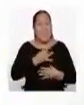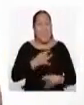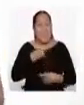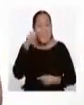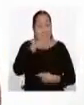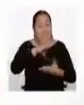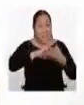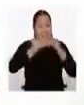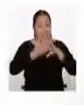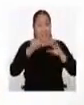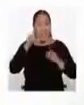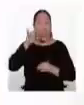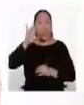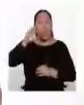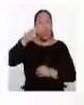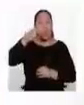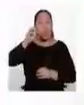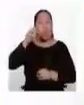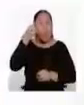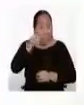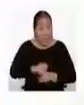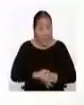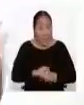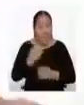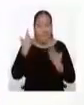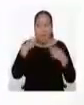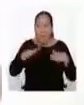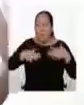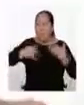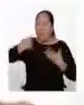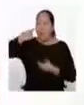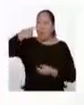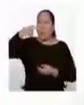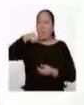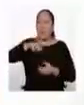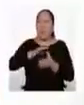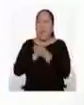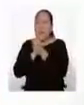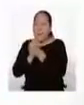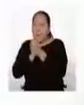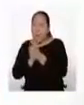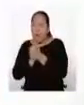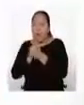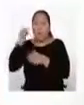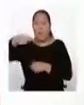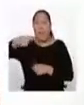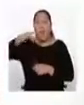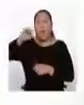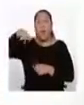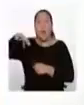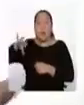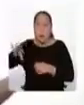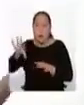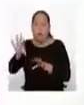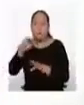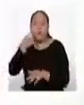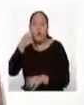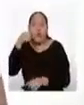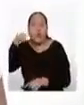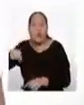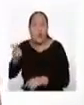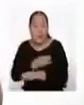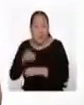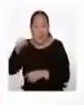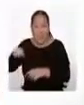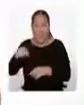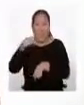interesante la historia de Lucho Quequesana, ¿verdad? Ya pudimos conocer que gracias a sus amigas y amigos de Huancayo, él llevó la música, porque ellos tocaban